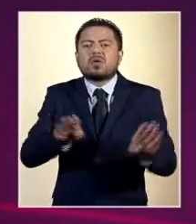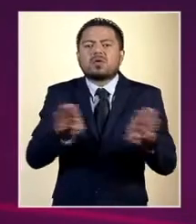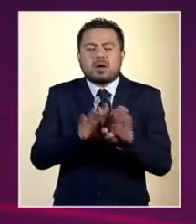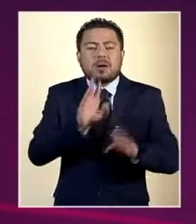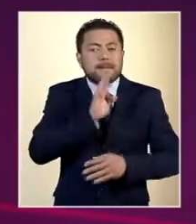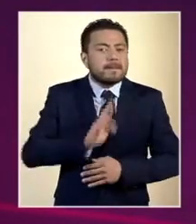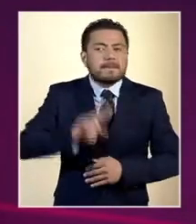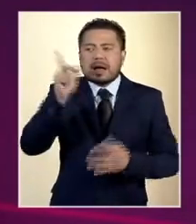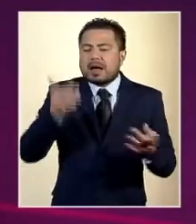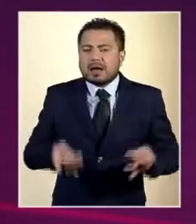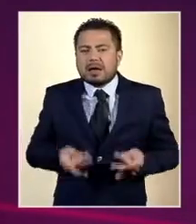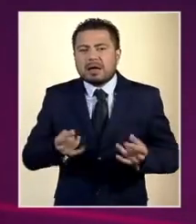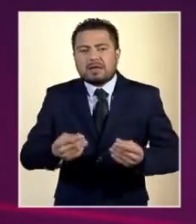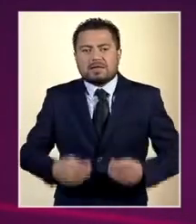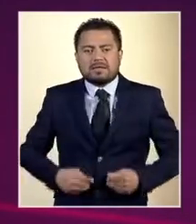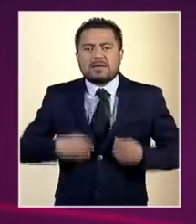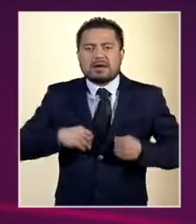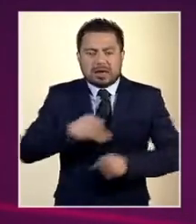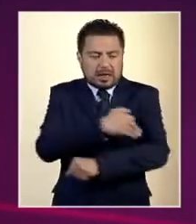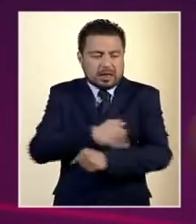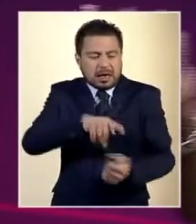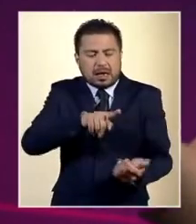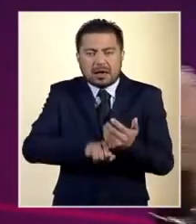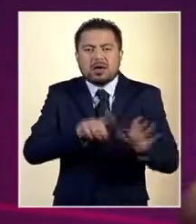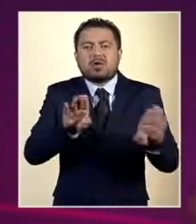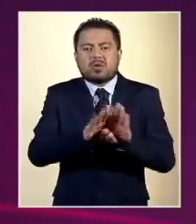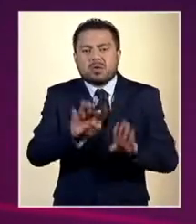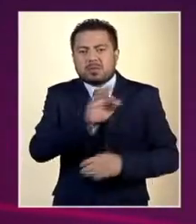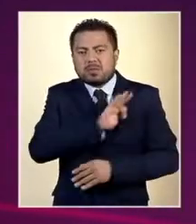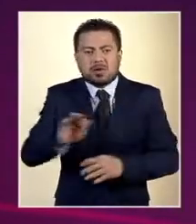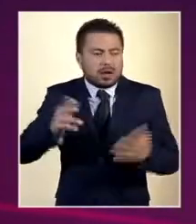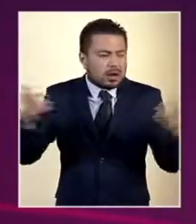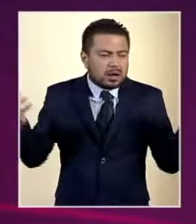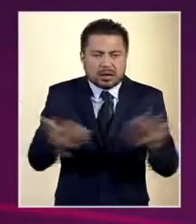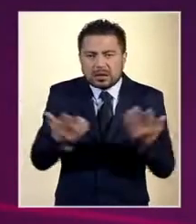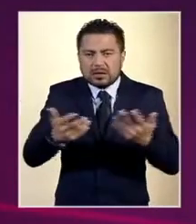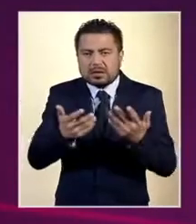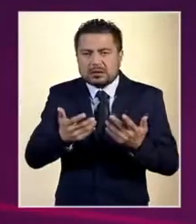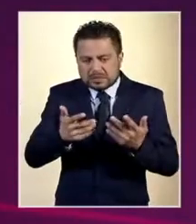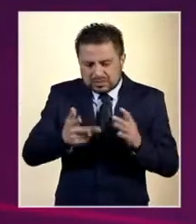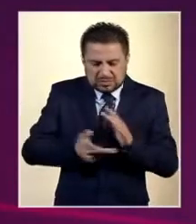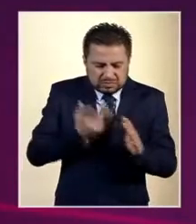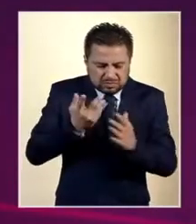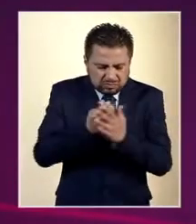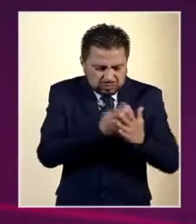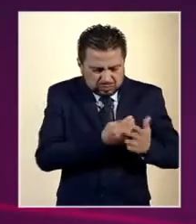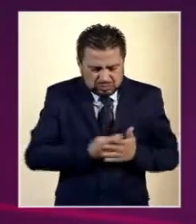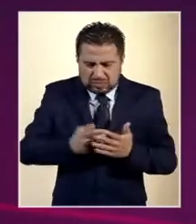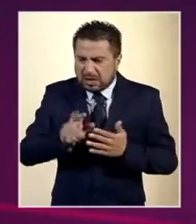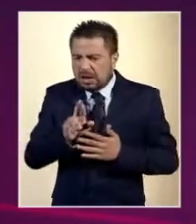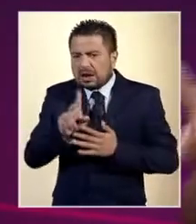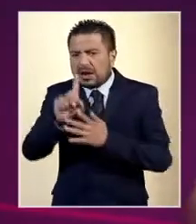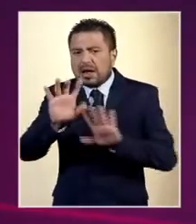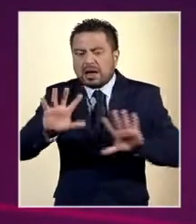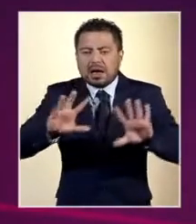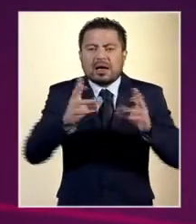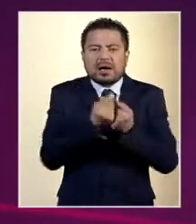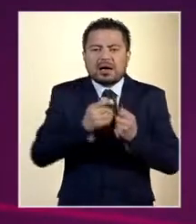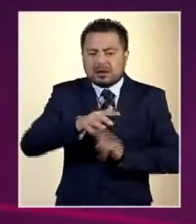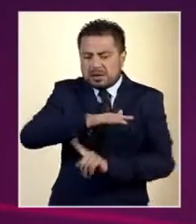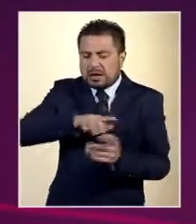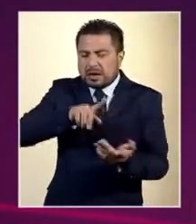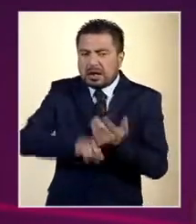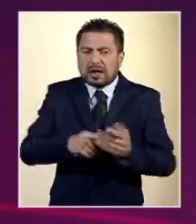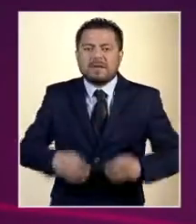se mejora la calidad de vida de esta familia, cómo podemos hacer y retejer redes alrededor de